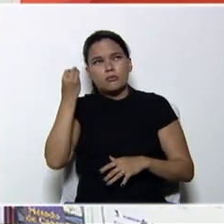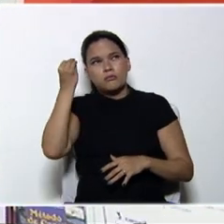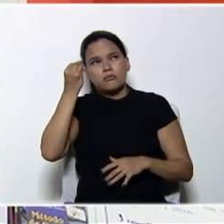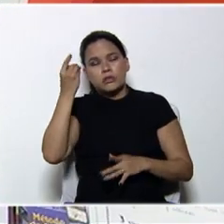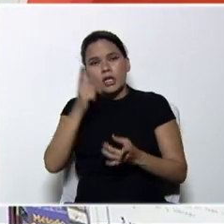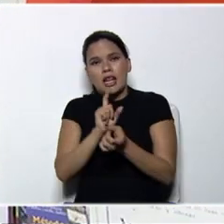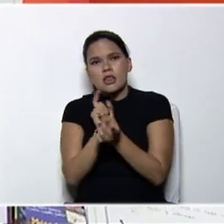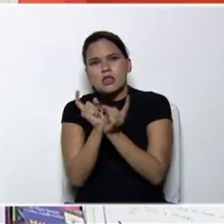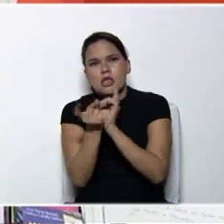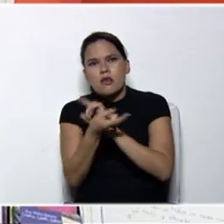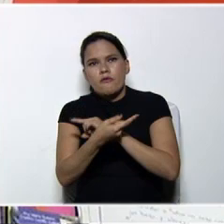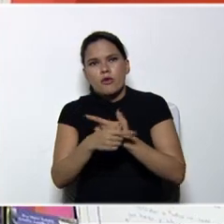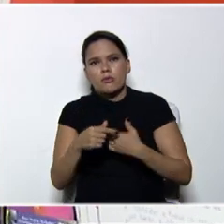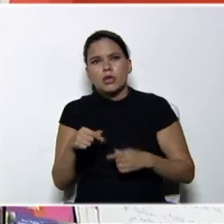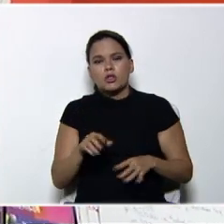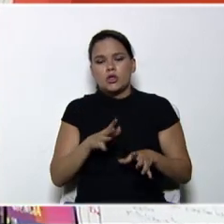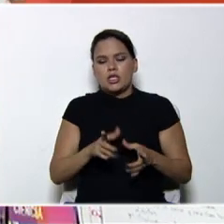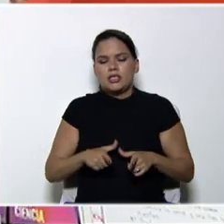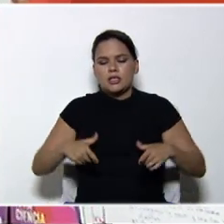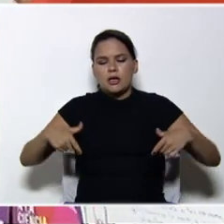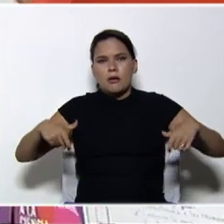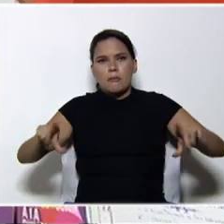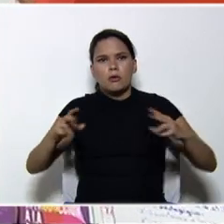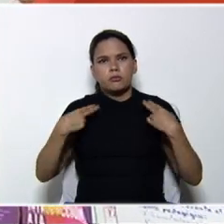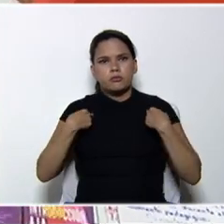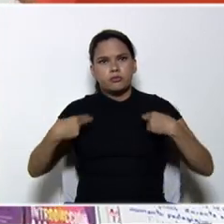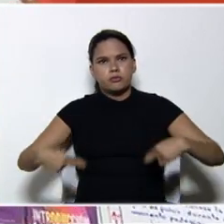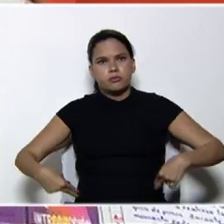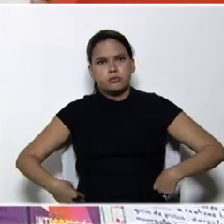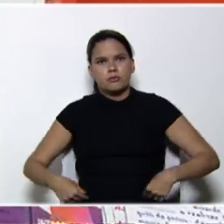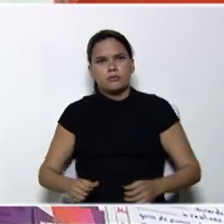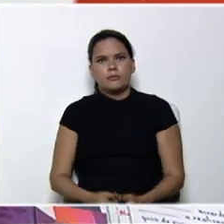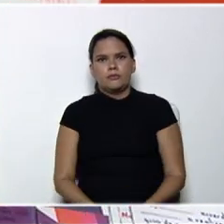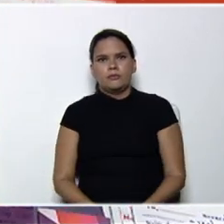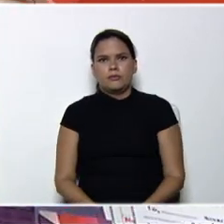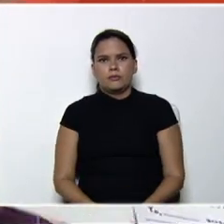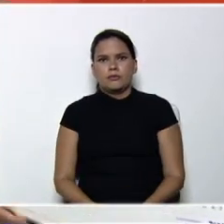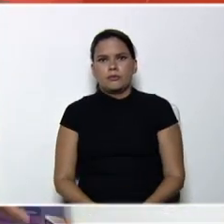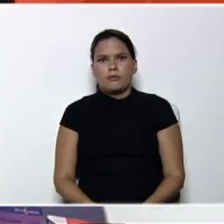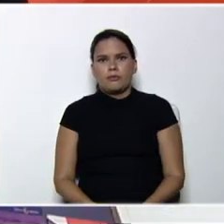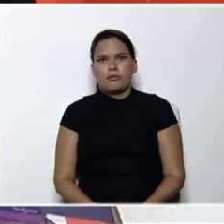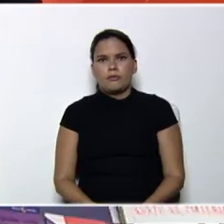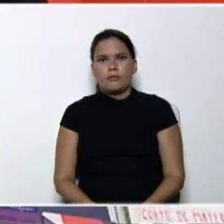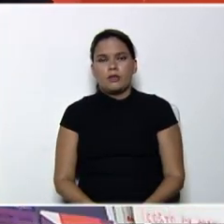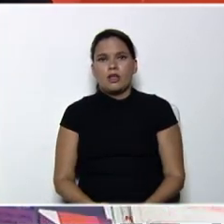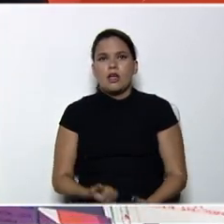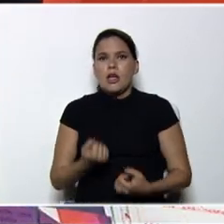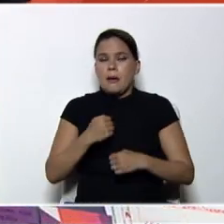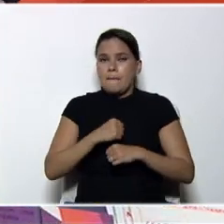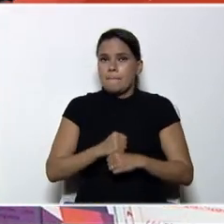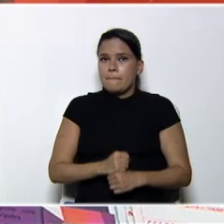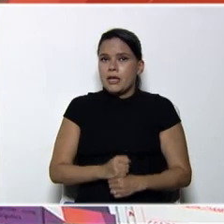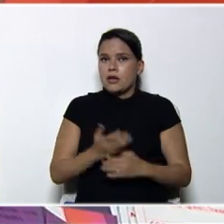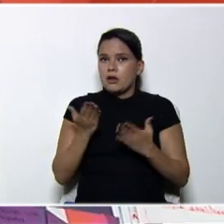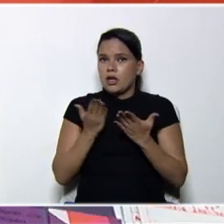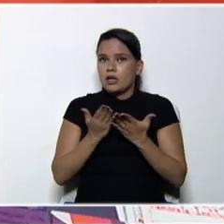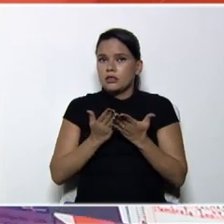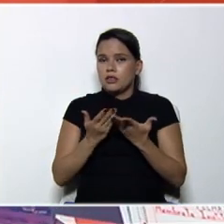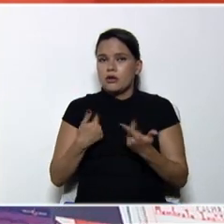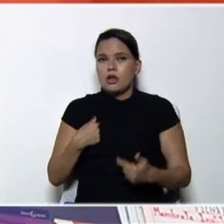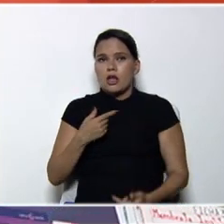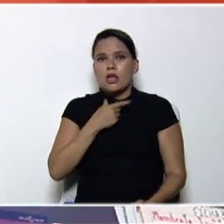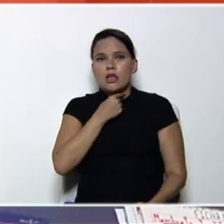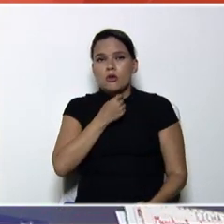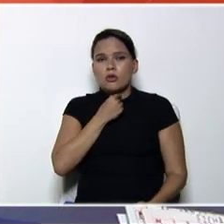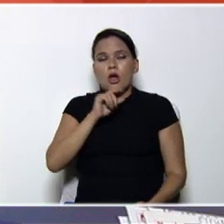la transformación de ese contexto humano, ¿sí? Bueno, muchachos, espero que la clase de hoy les haya